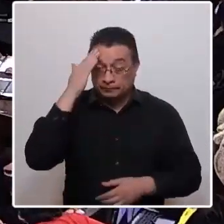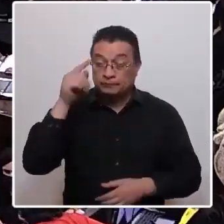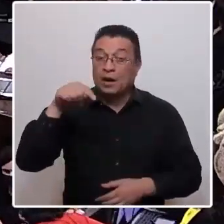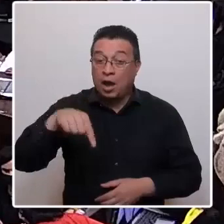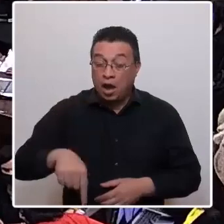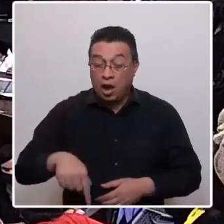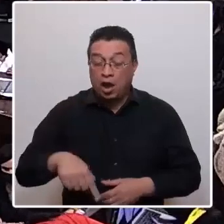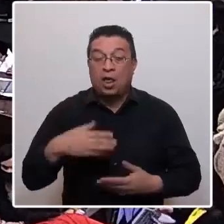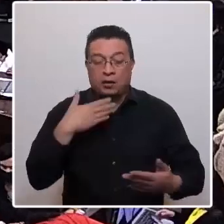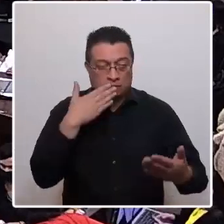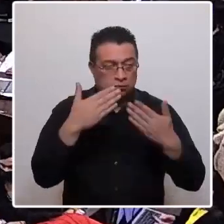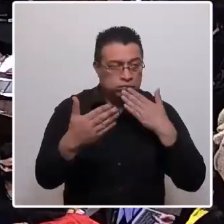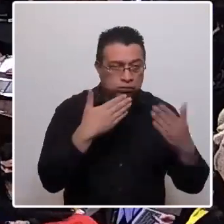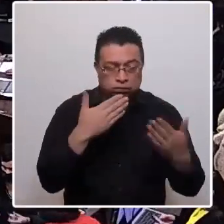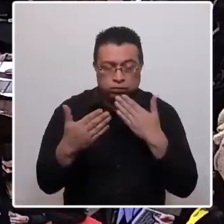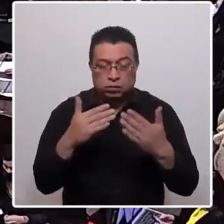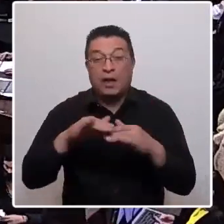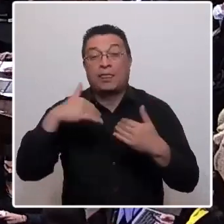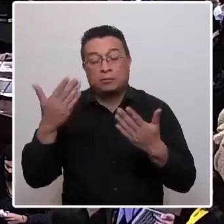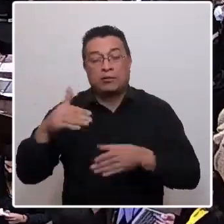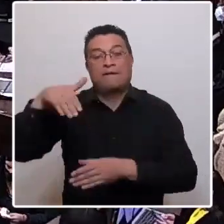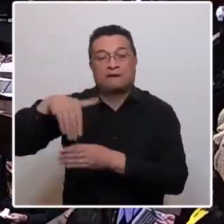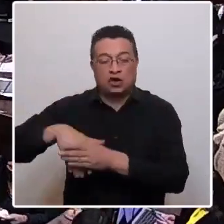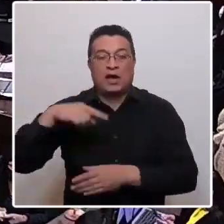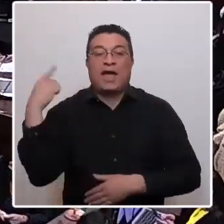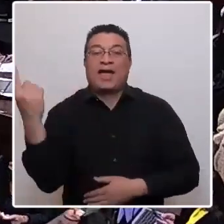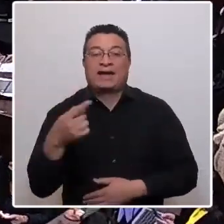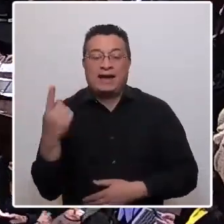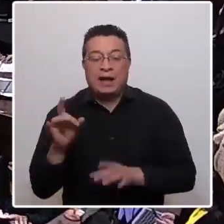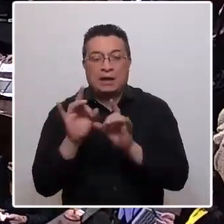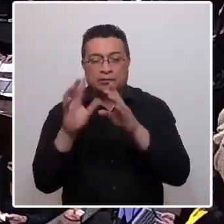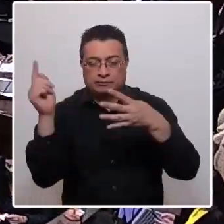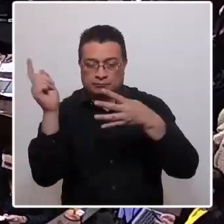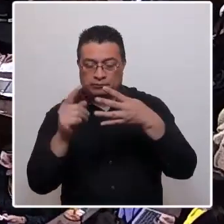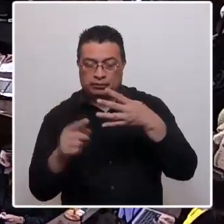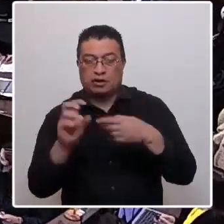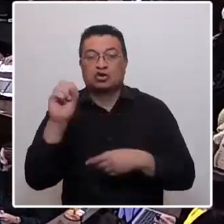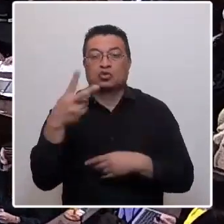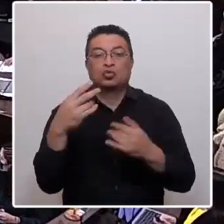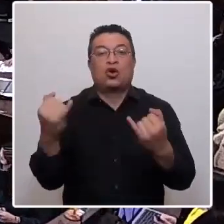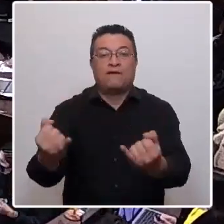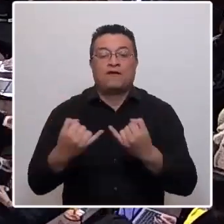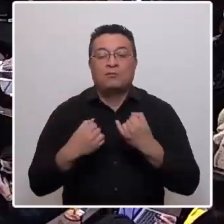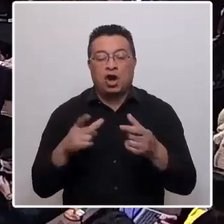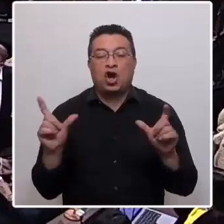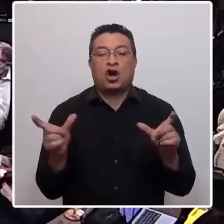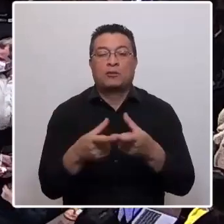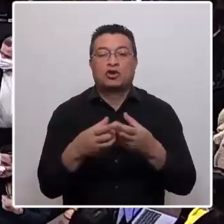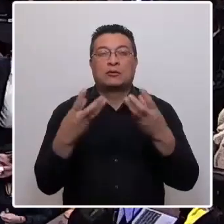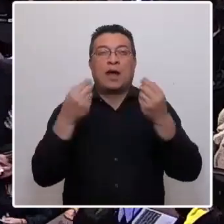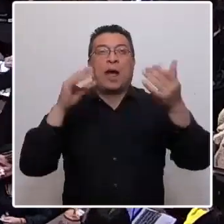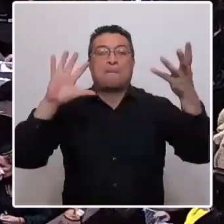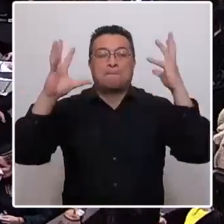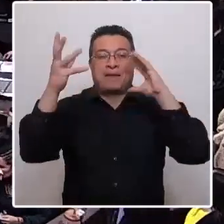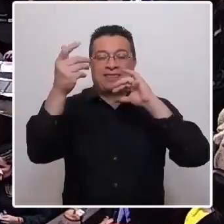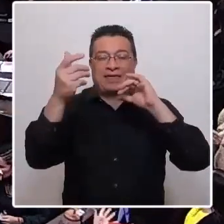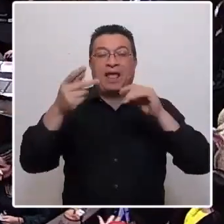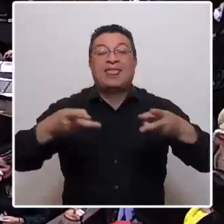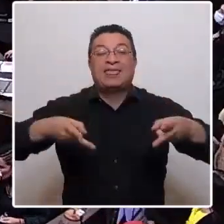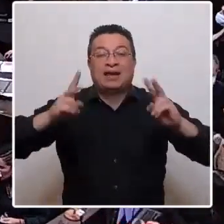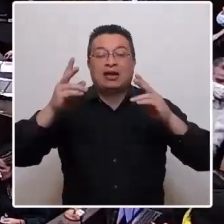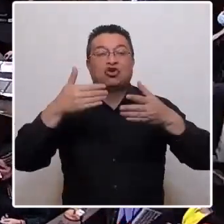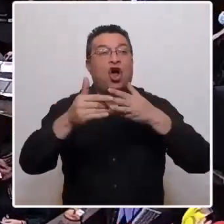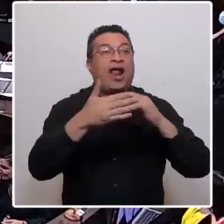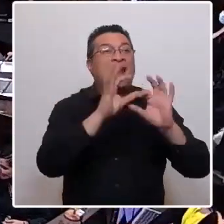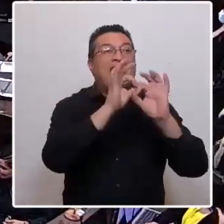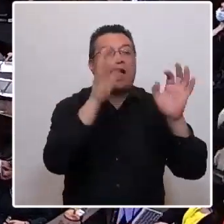en el debate y posteriormente la votación general y particular del segundo informe de la Comisión sobre Medio Ambiente, Derechos de la Naturaleza,